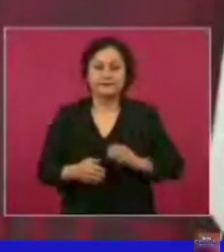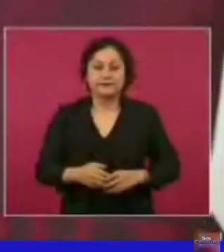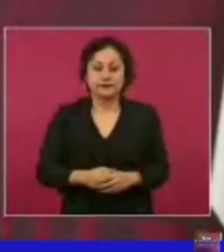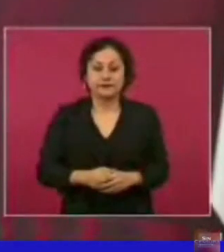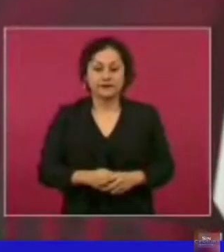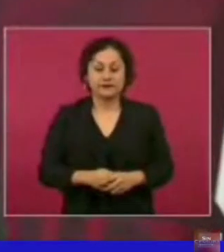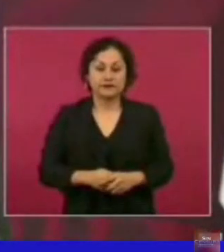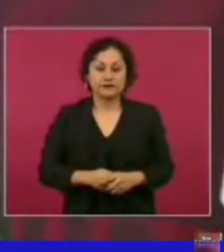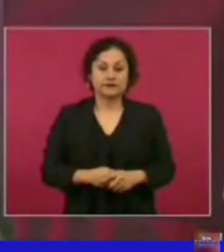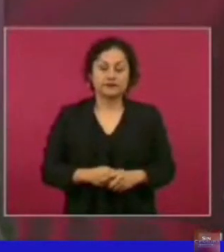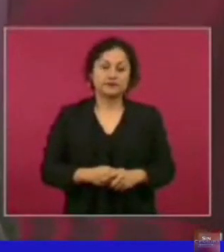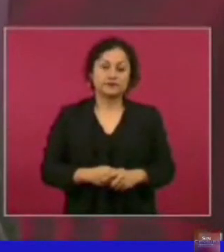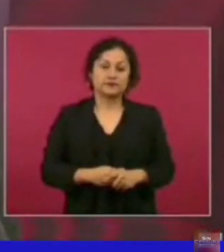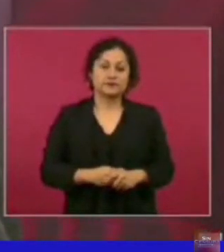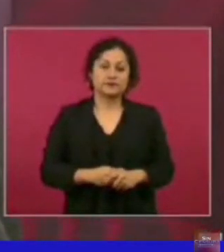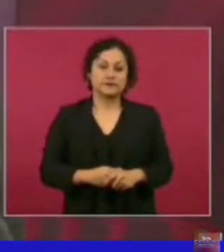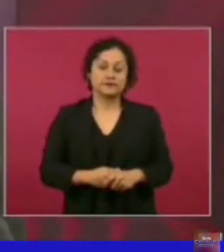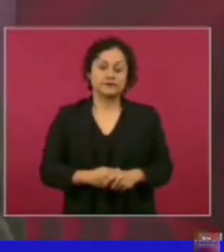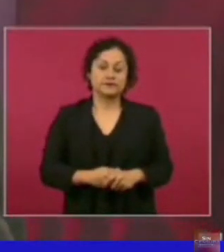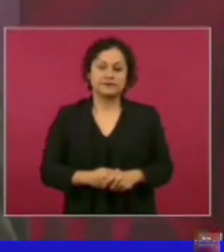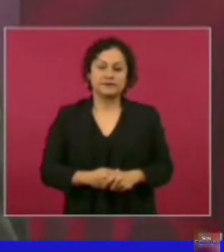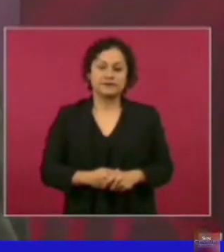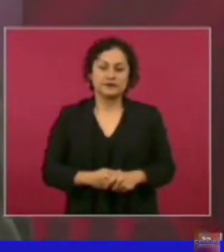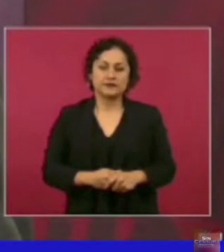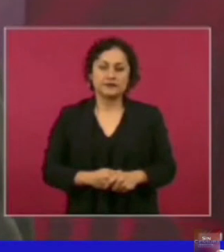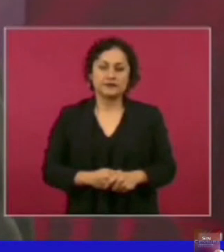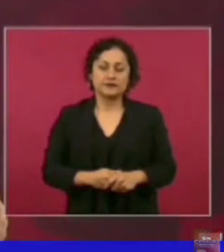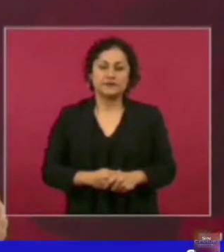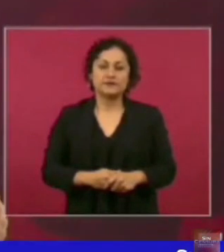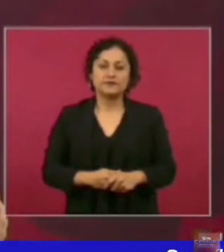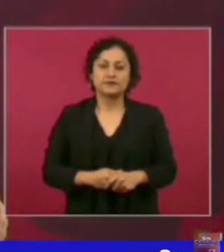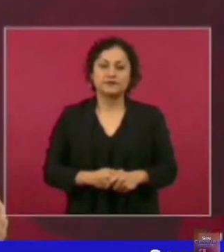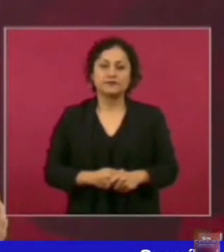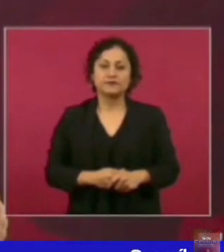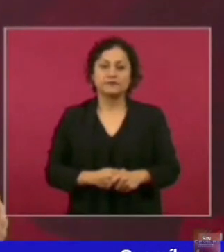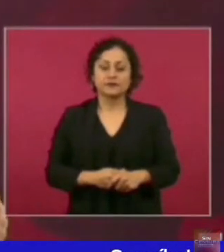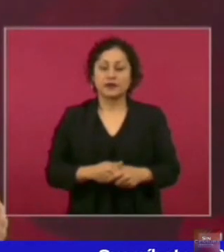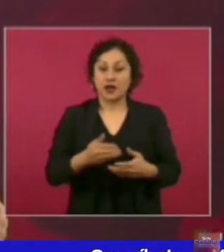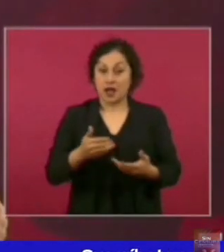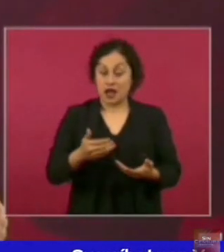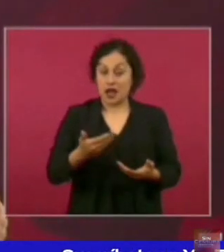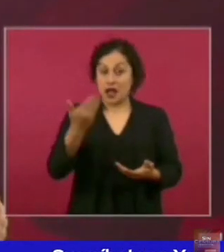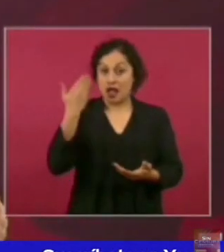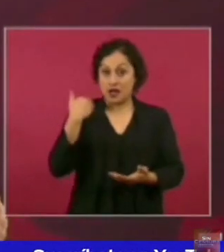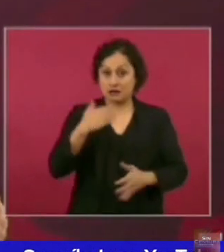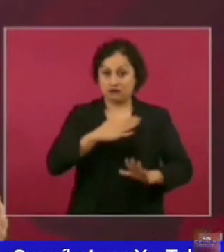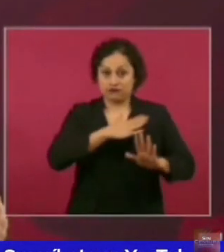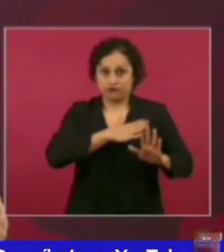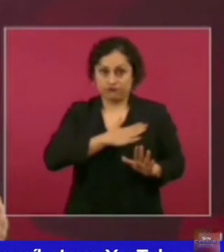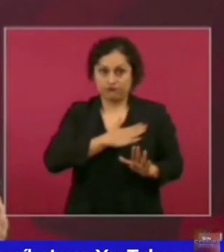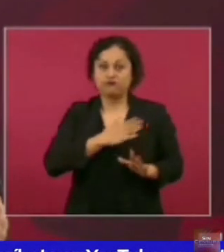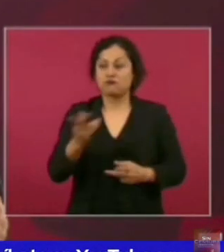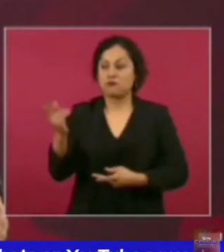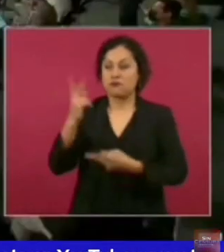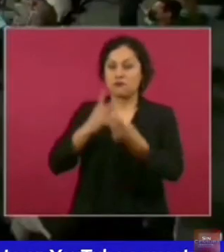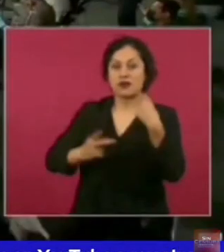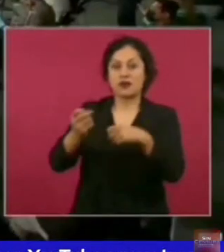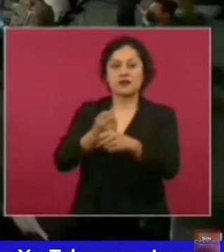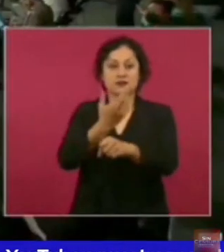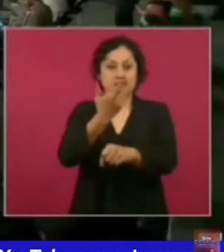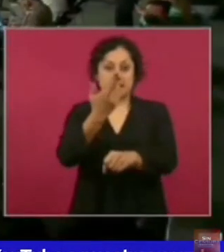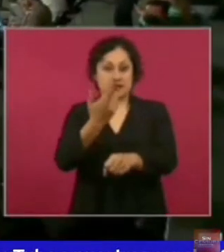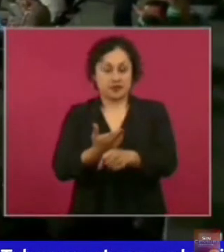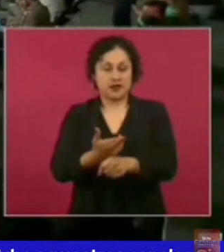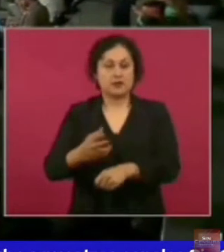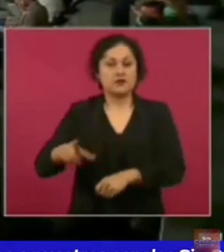menos. Primero que nada, denuncia a los conservadores corruptos que se oponen al plan B a la reforma